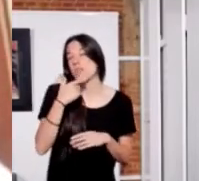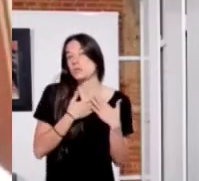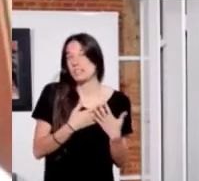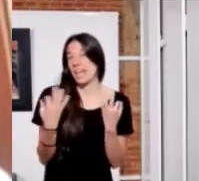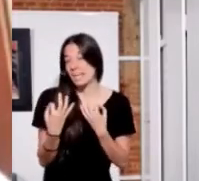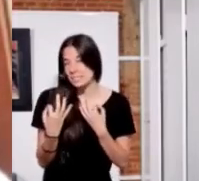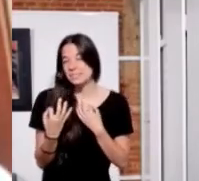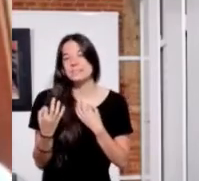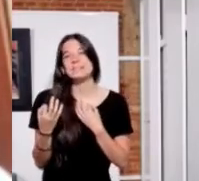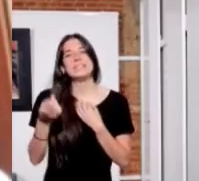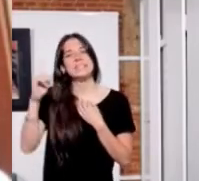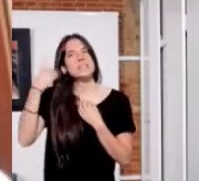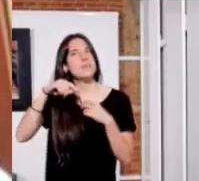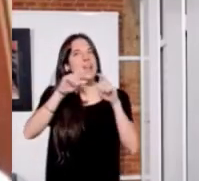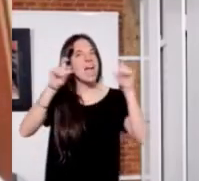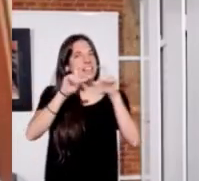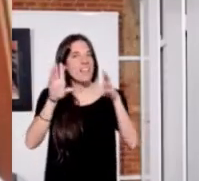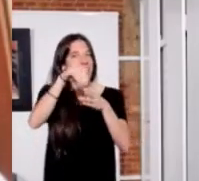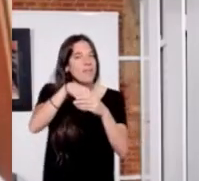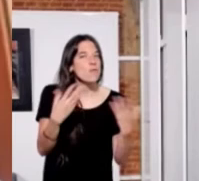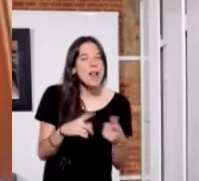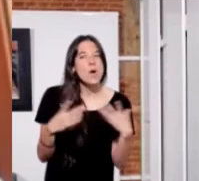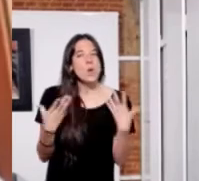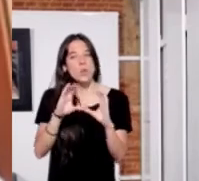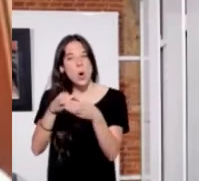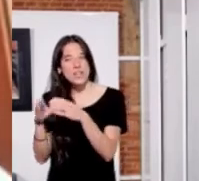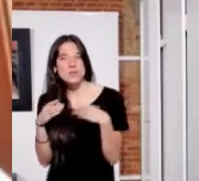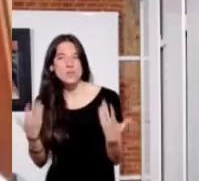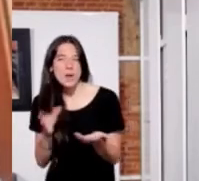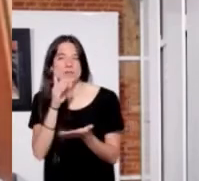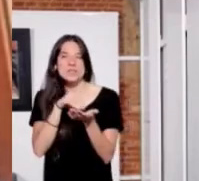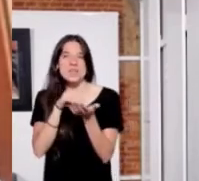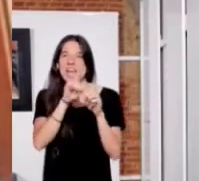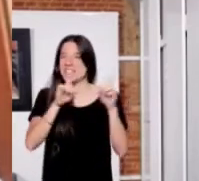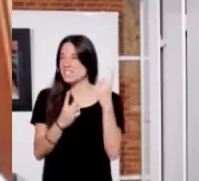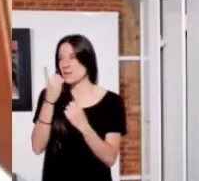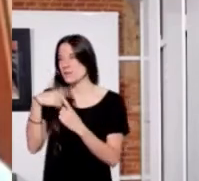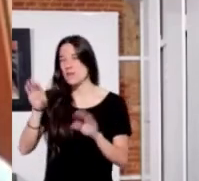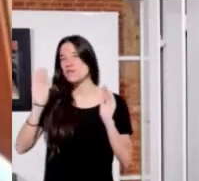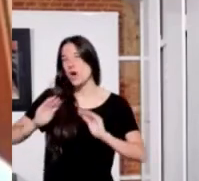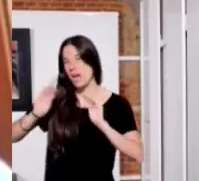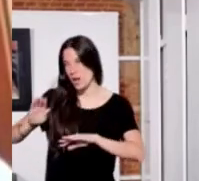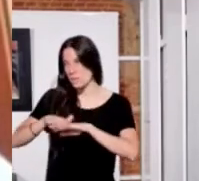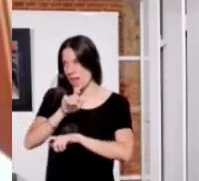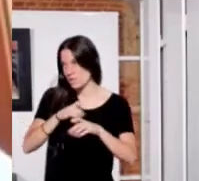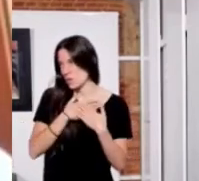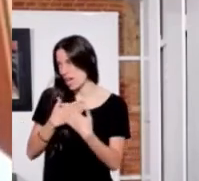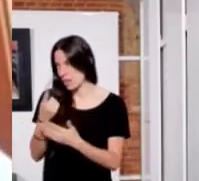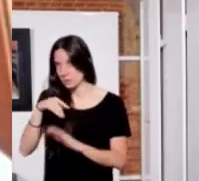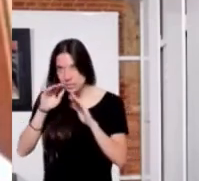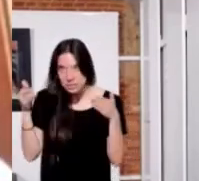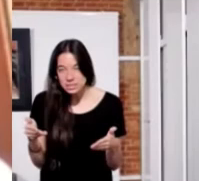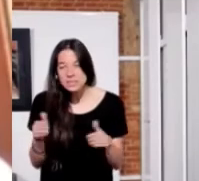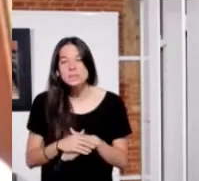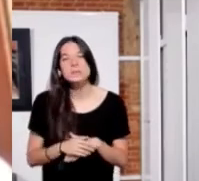qué entidad lo hace, con qué colectivos lo hacen, por eso muchísimas entidades os dedicáis a la formación del voluntariado,